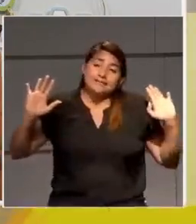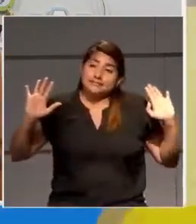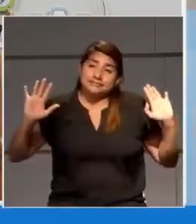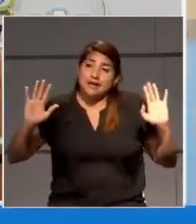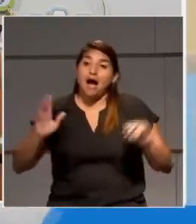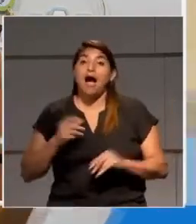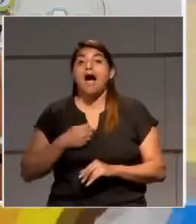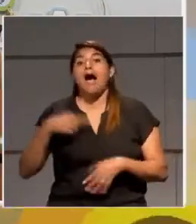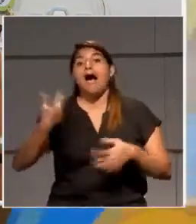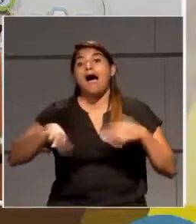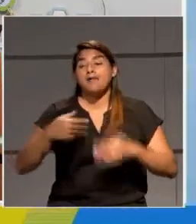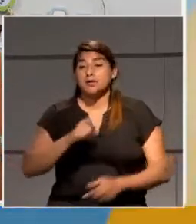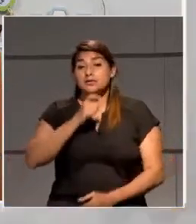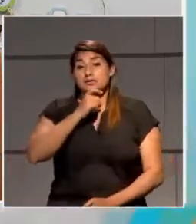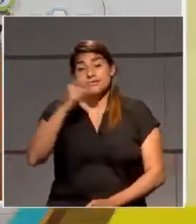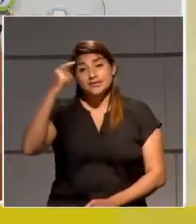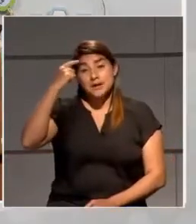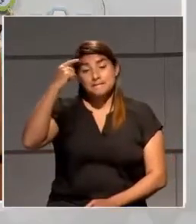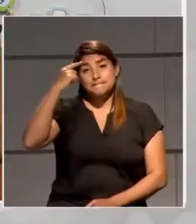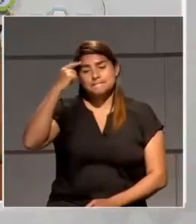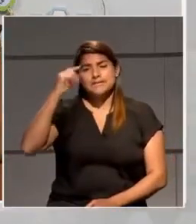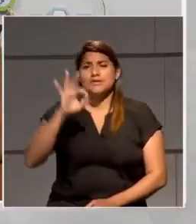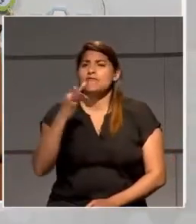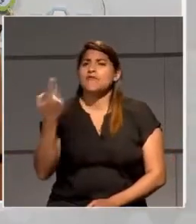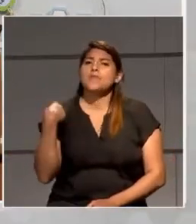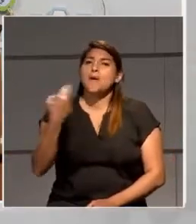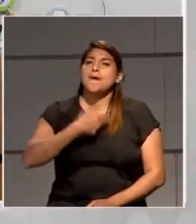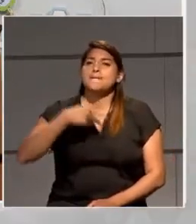Pero vienes que es difícil pensar en...